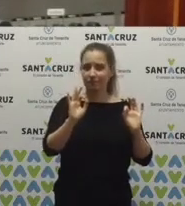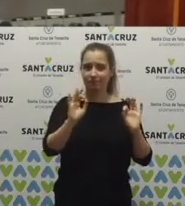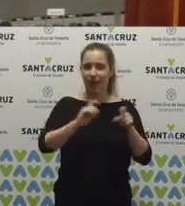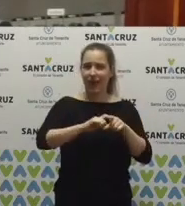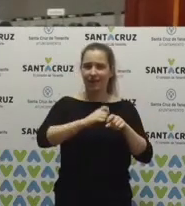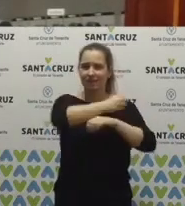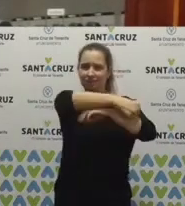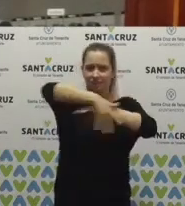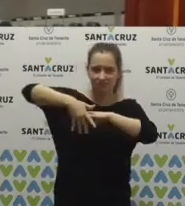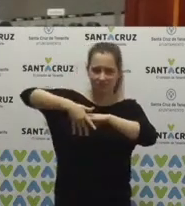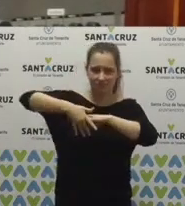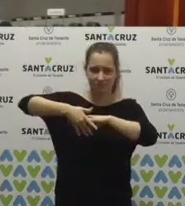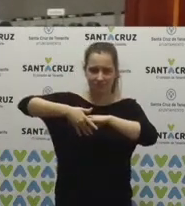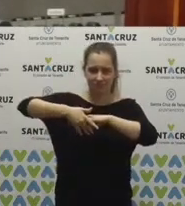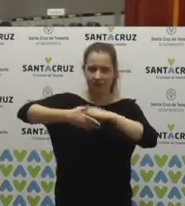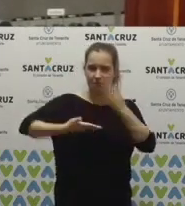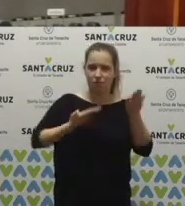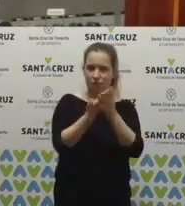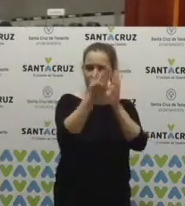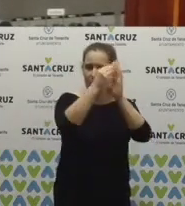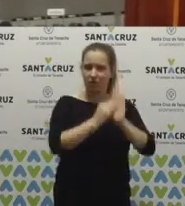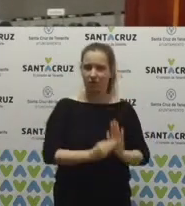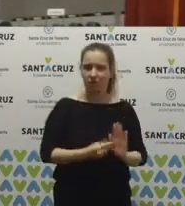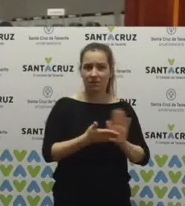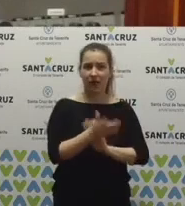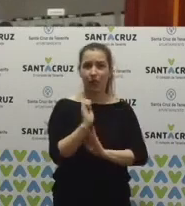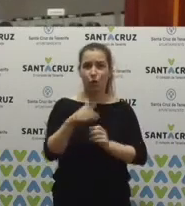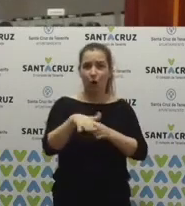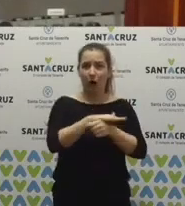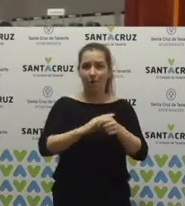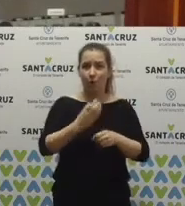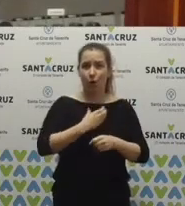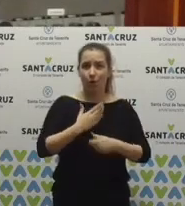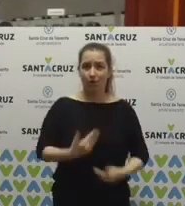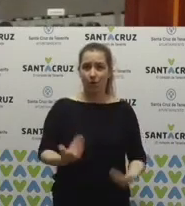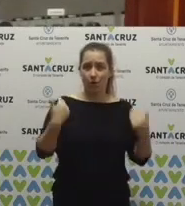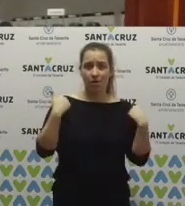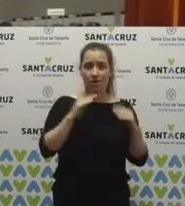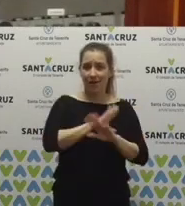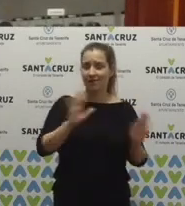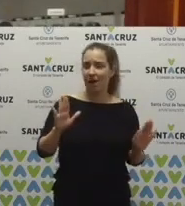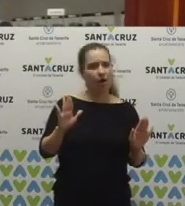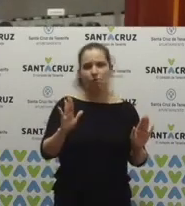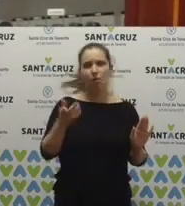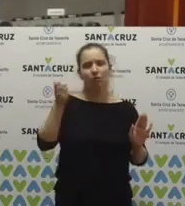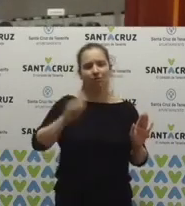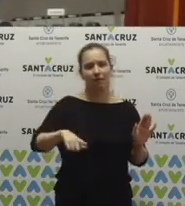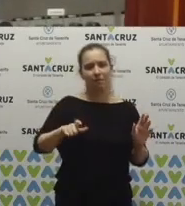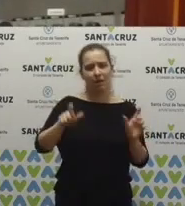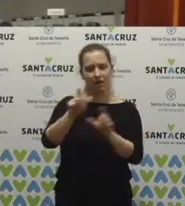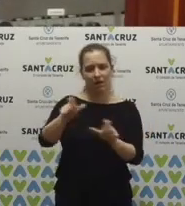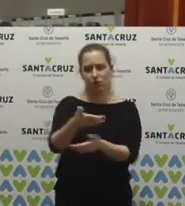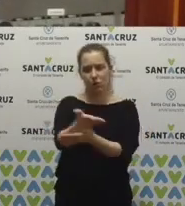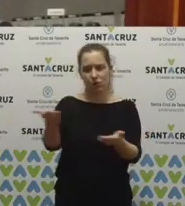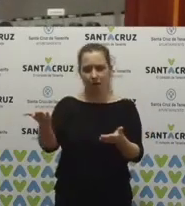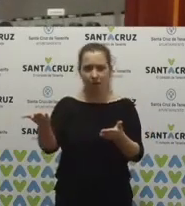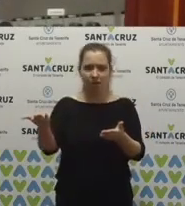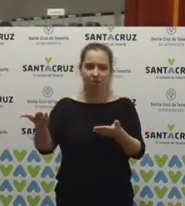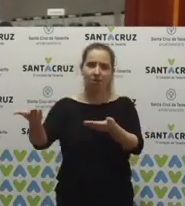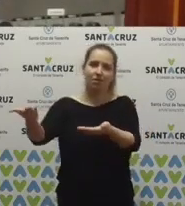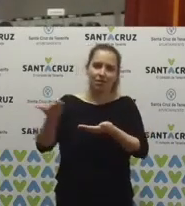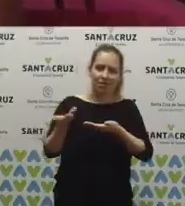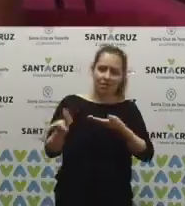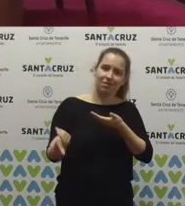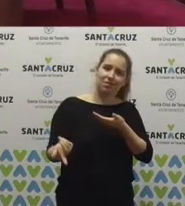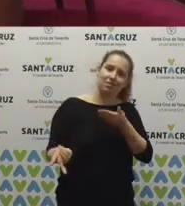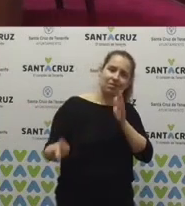supere el mero ámbito del ayuntamiento y que incorpore a la sociedad civil el consejo social si tuviéramos